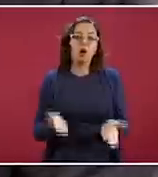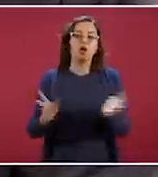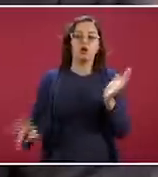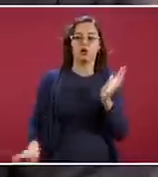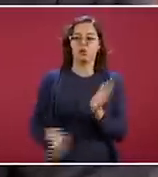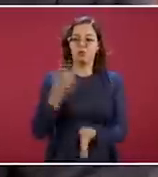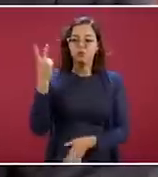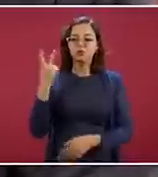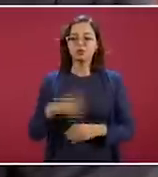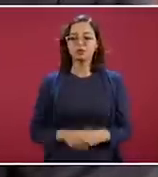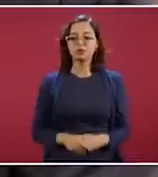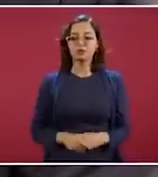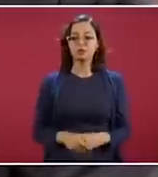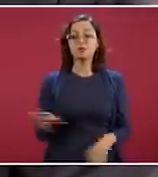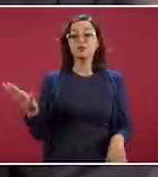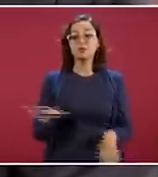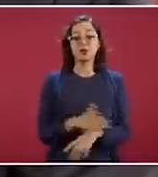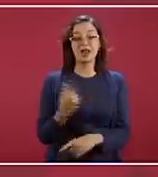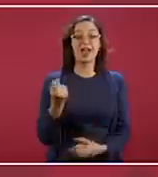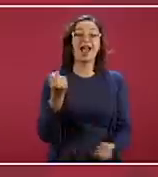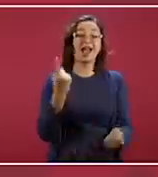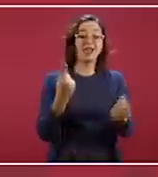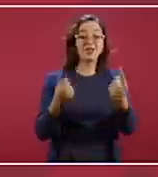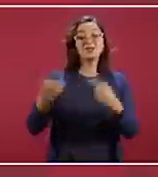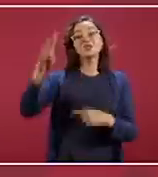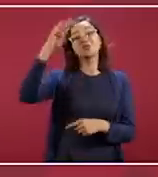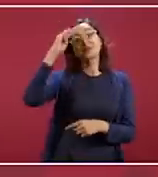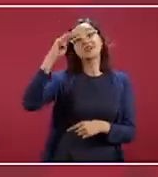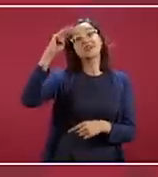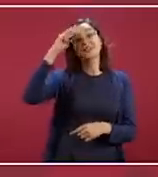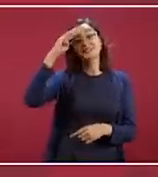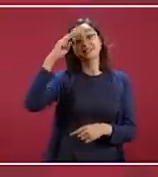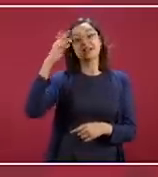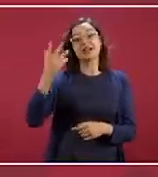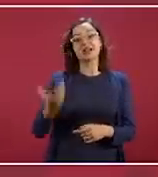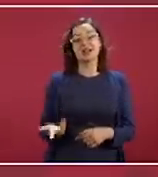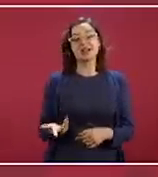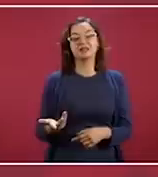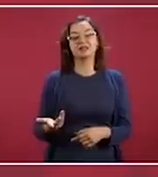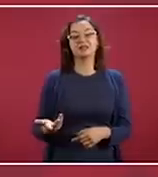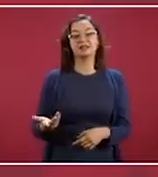porque muchos pensaron que